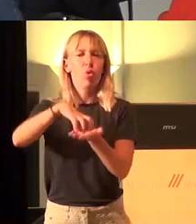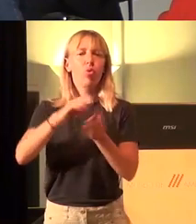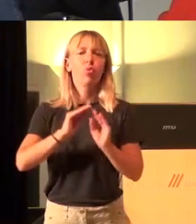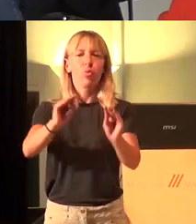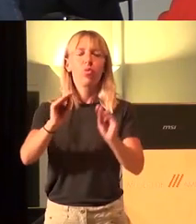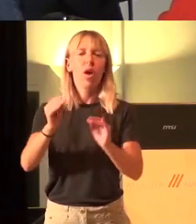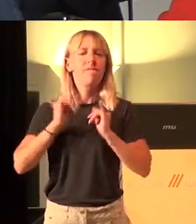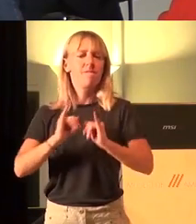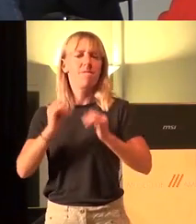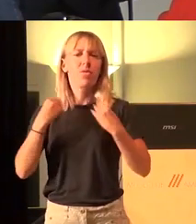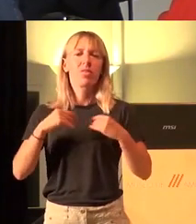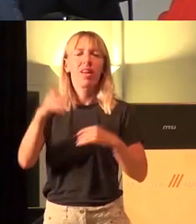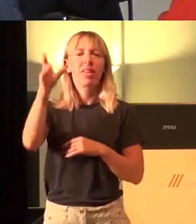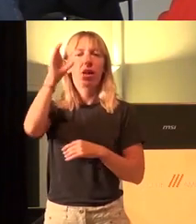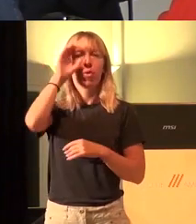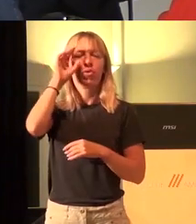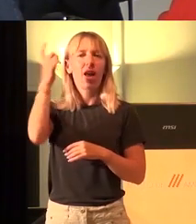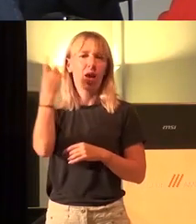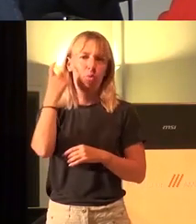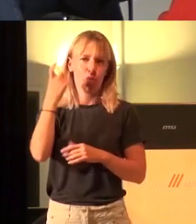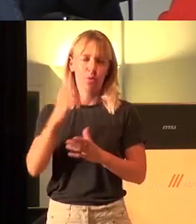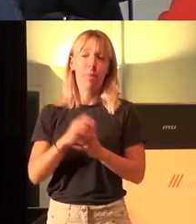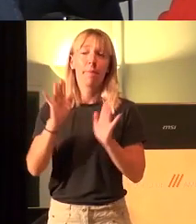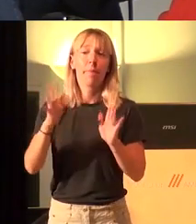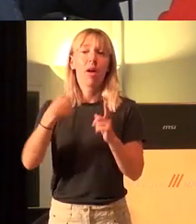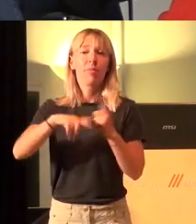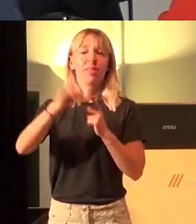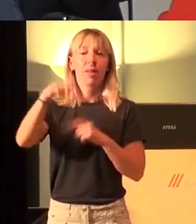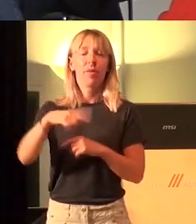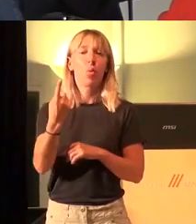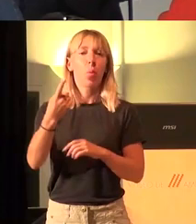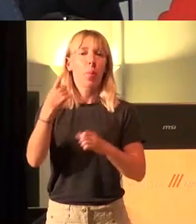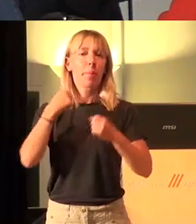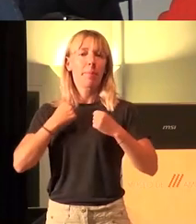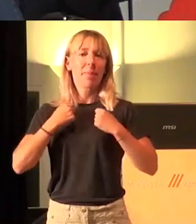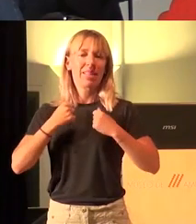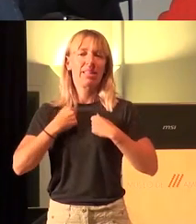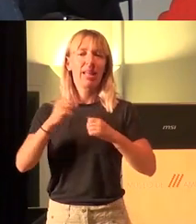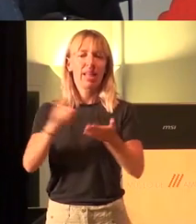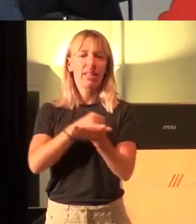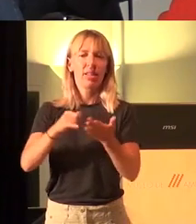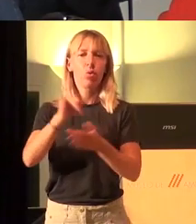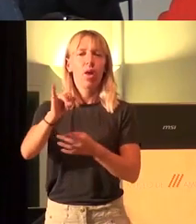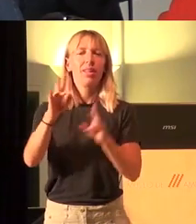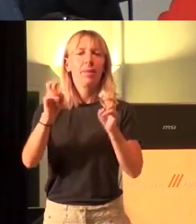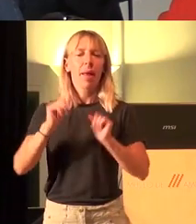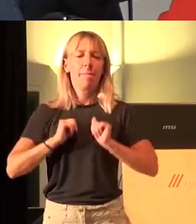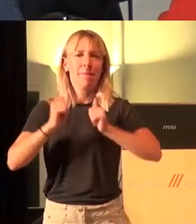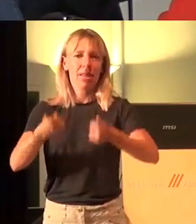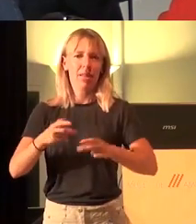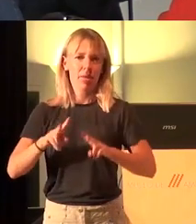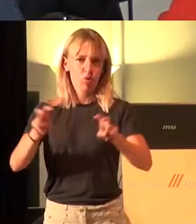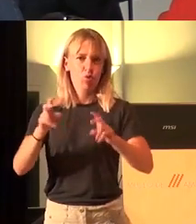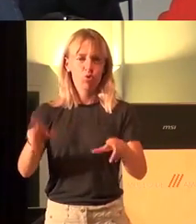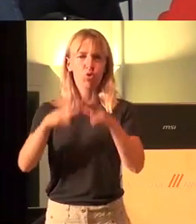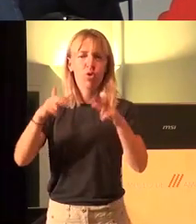disfrutar y a escuchar a los alumnos. Pero además en uno de vuestros máster tenéis una asignatura de emprendimiento social